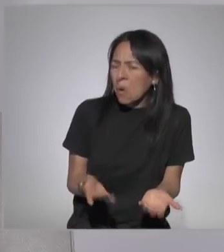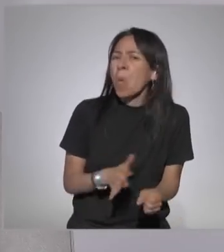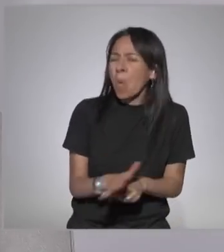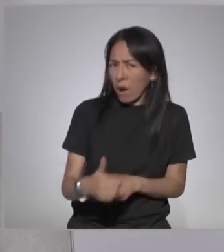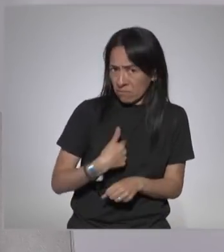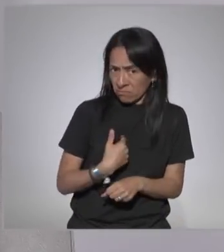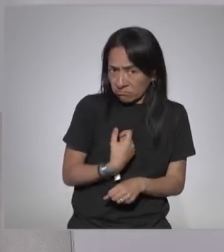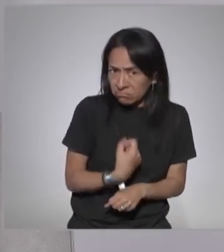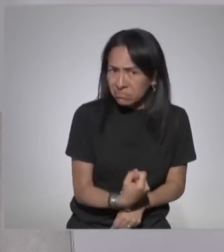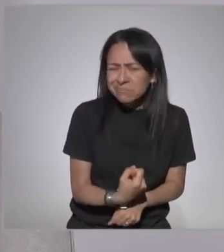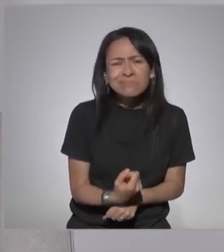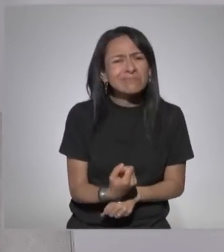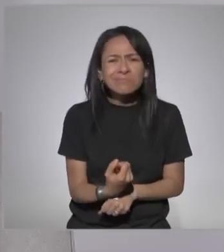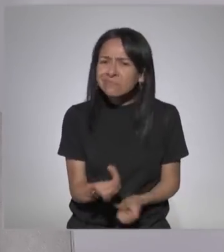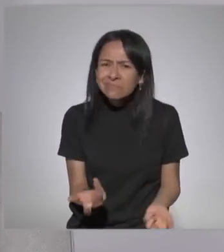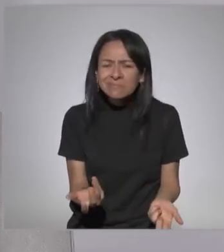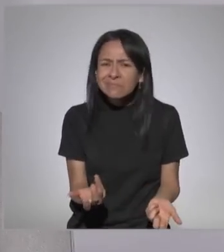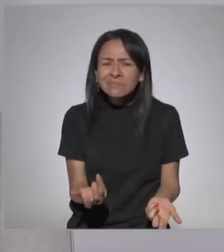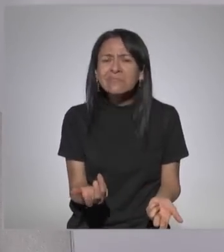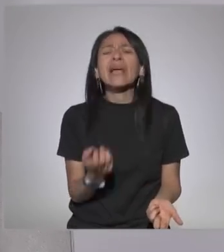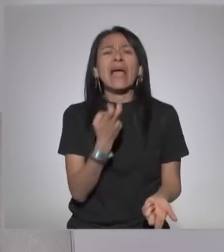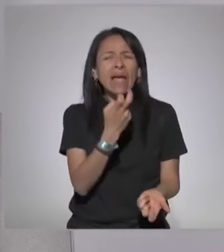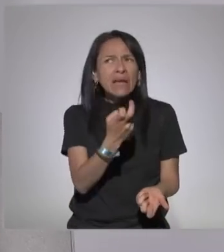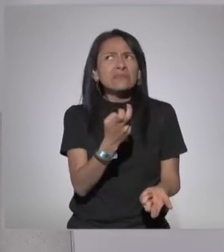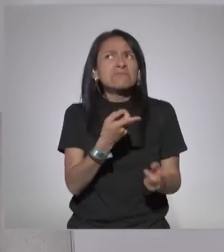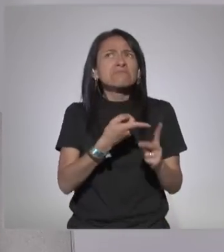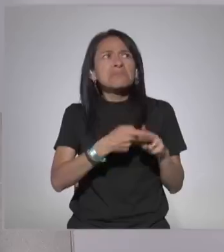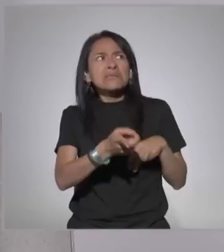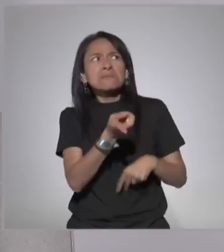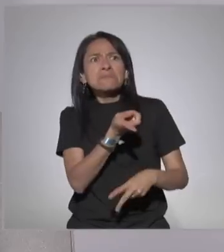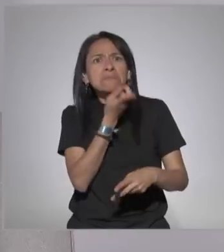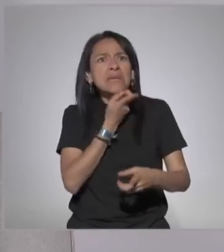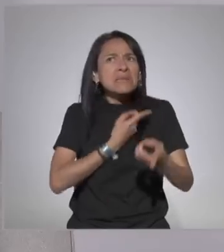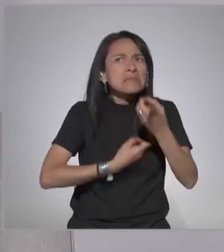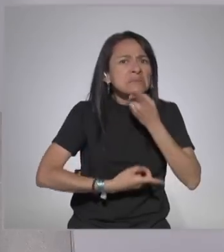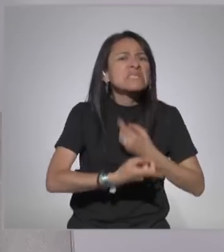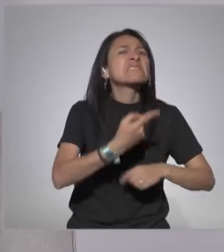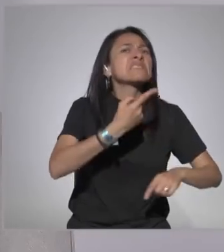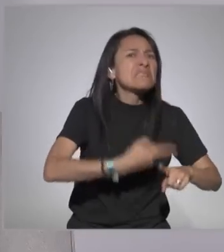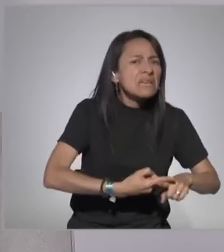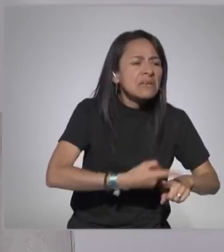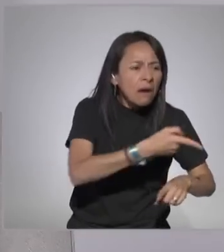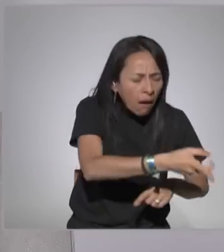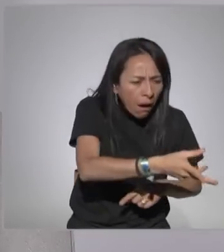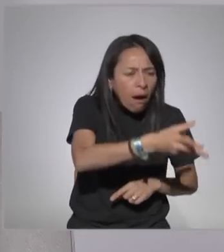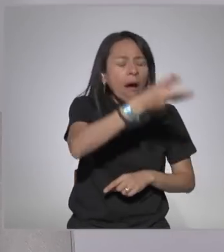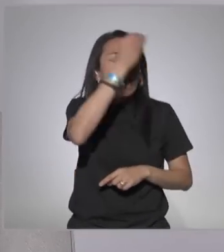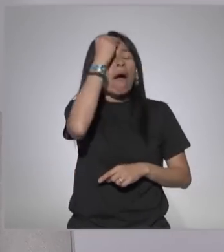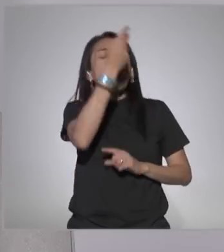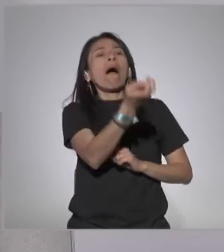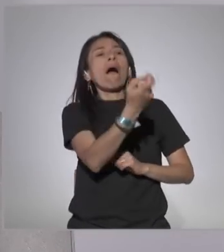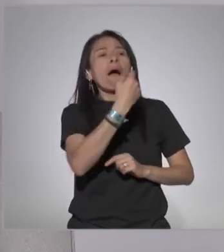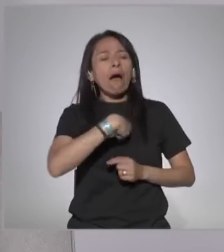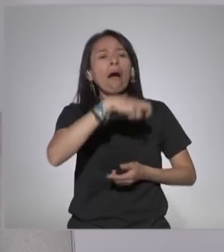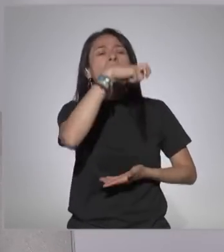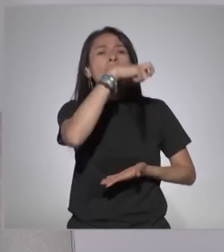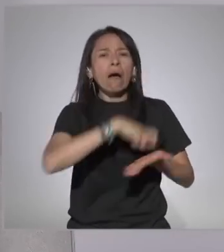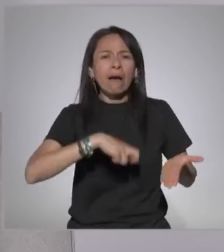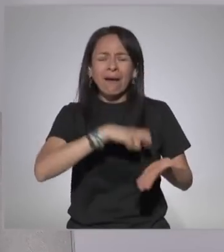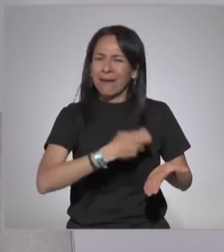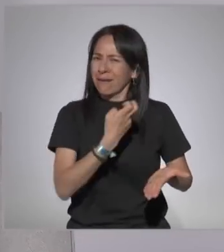hemos aprendido y cómo poder aprender a deconstruir eso? Porque al final quien